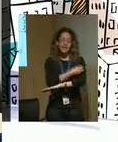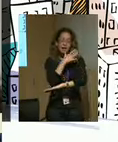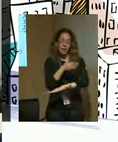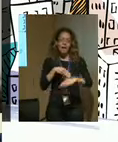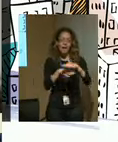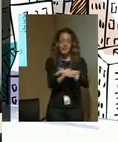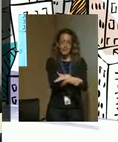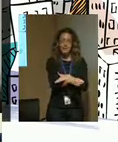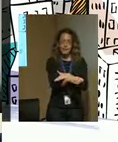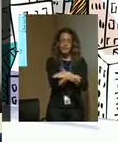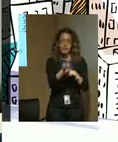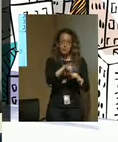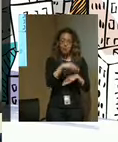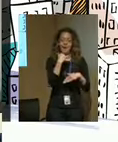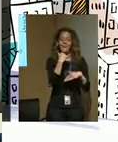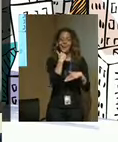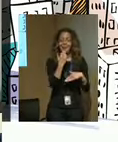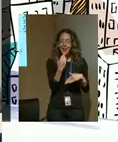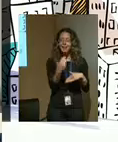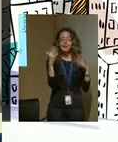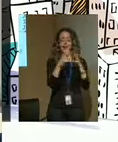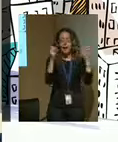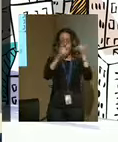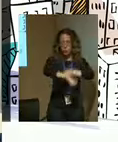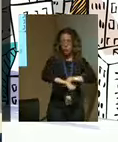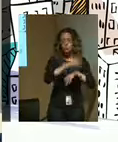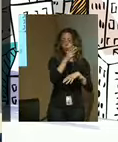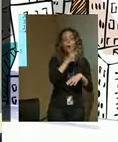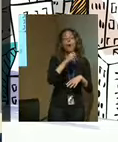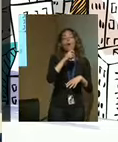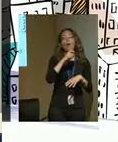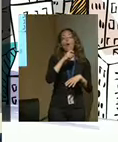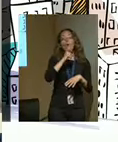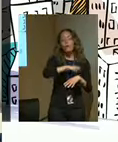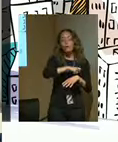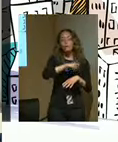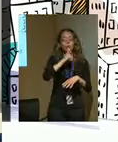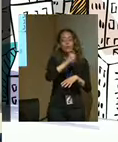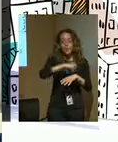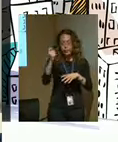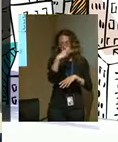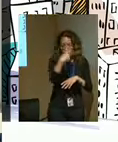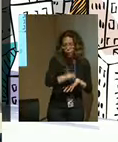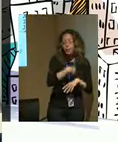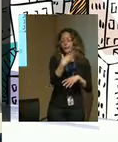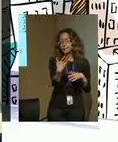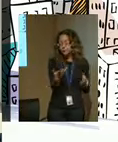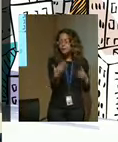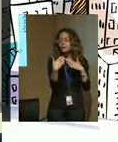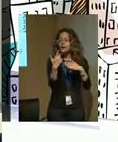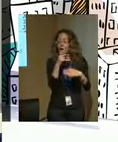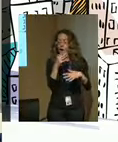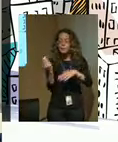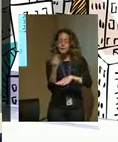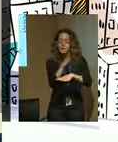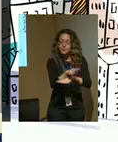accesibles gracias a diferentes acuerdos, pero especialmente a Fundación 11, y que nosotros vamos a presentar el estudio de accesibilidad de